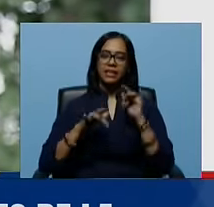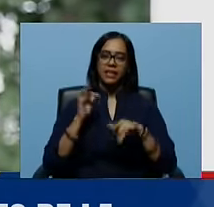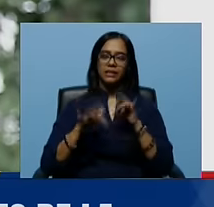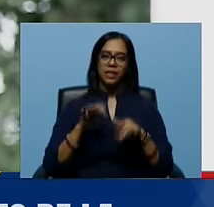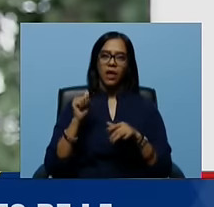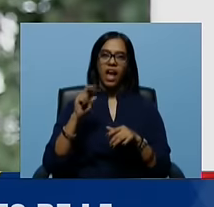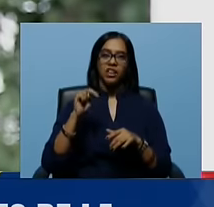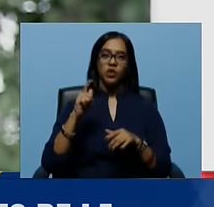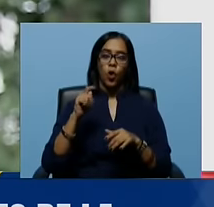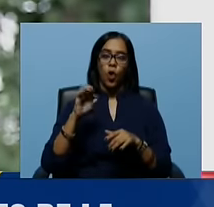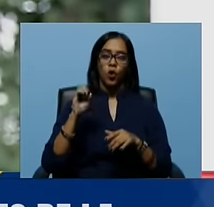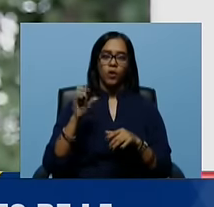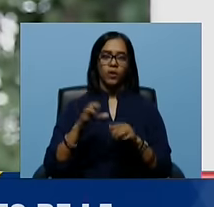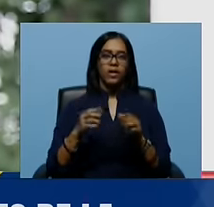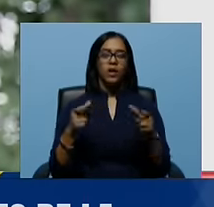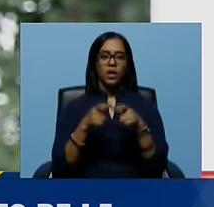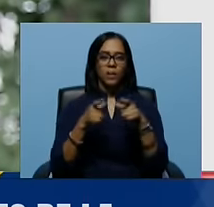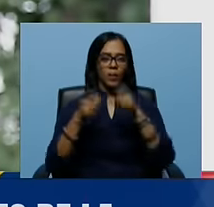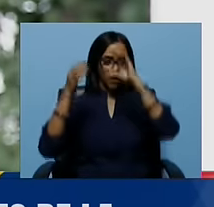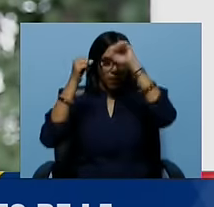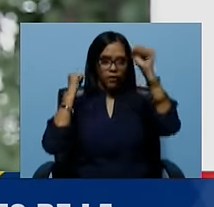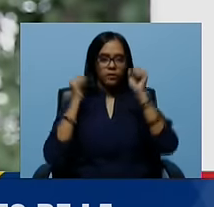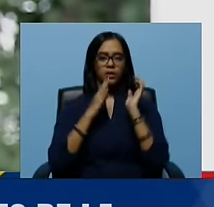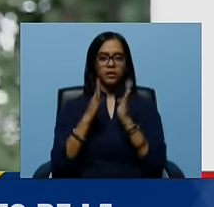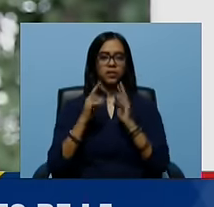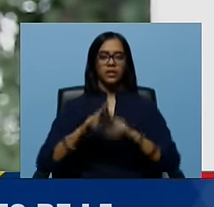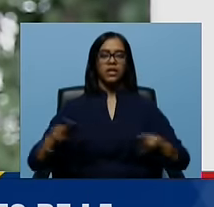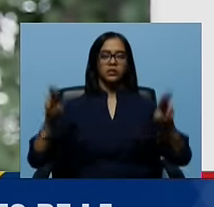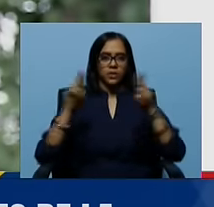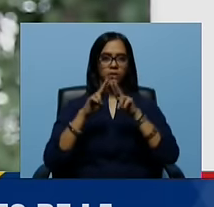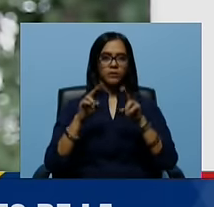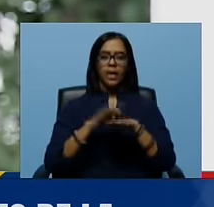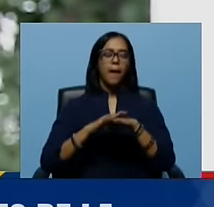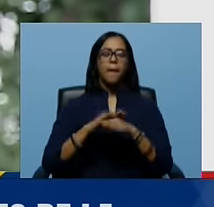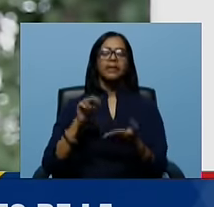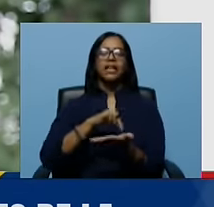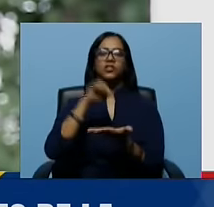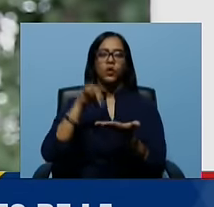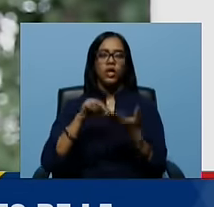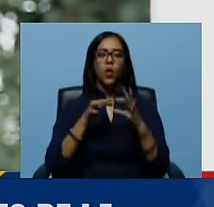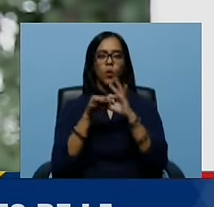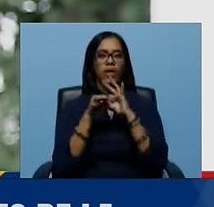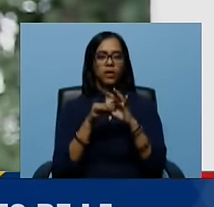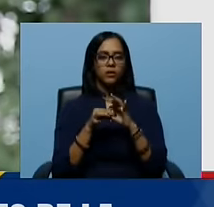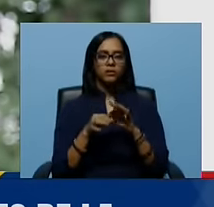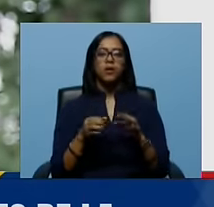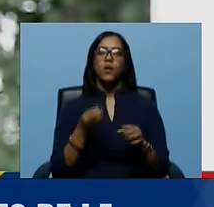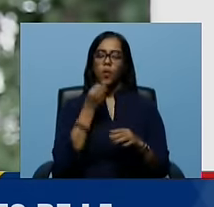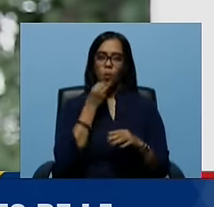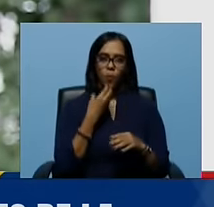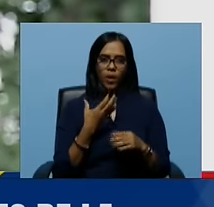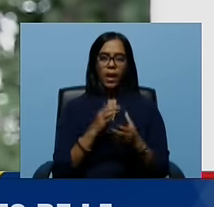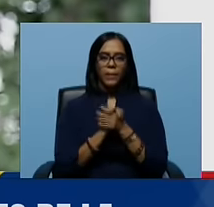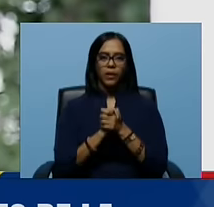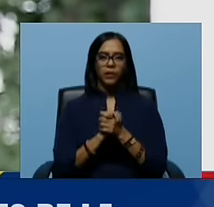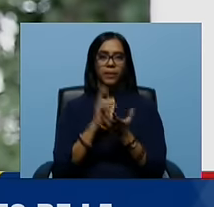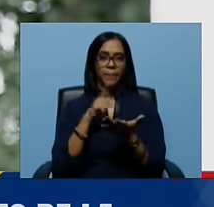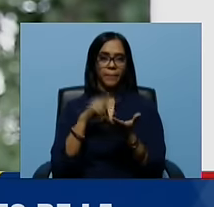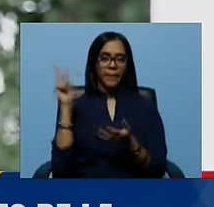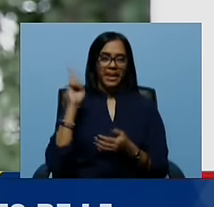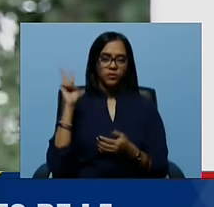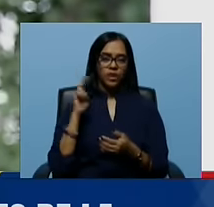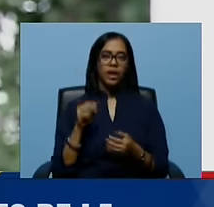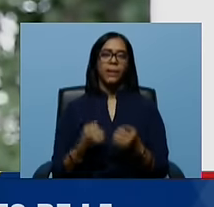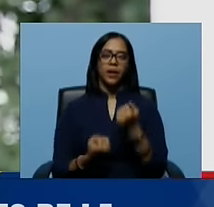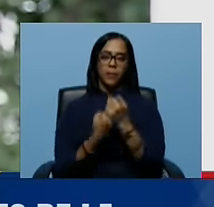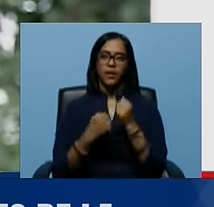con el embajador de la Organización de Naciones Unidas, buen amigo que está en Venezuela, para aportarle